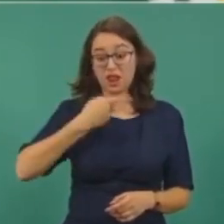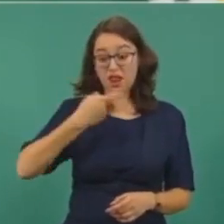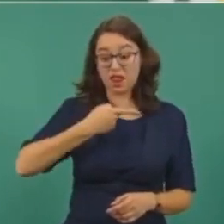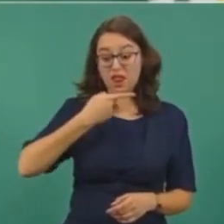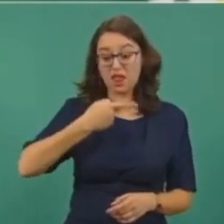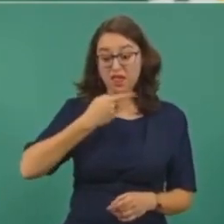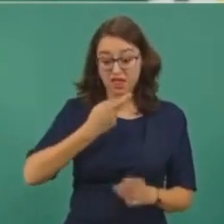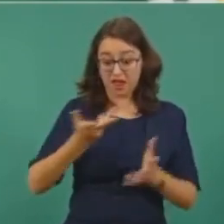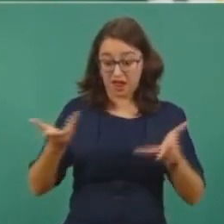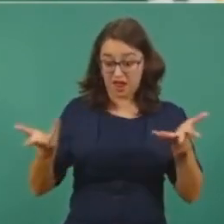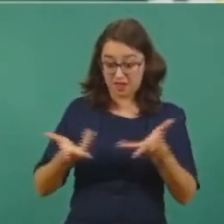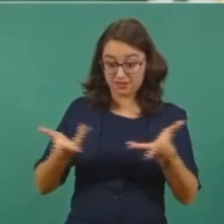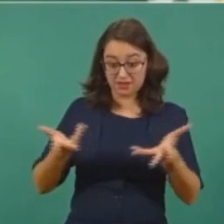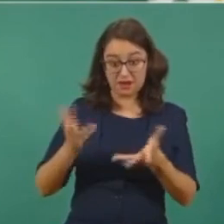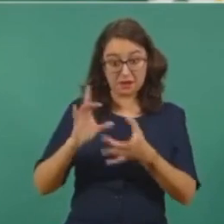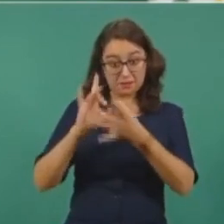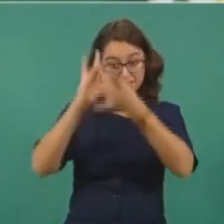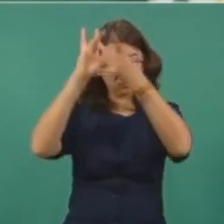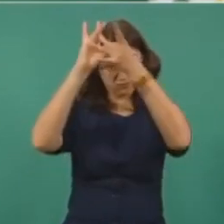es